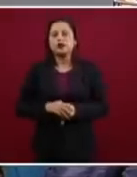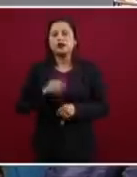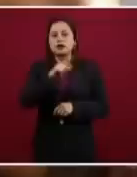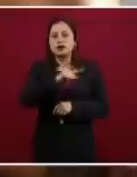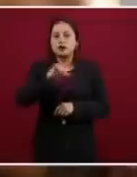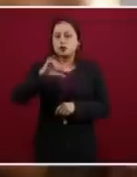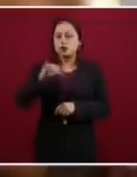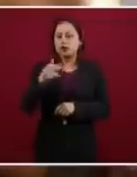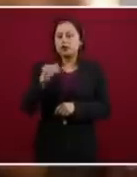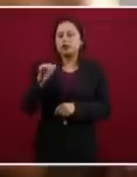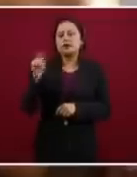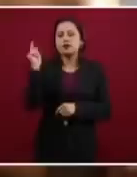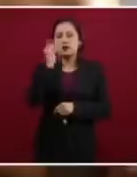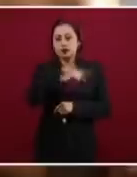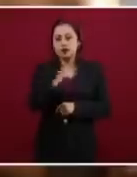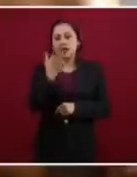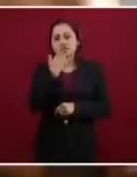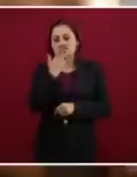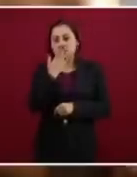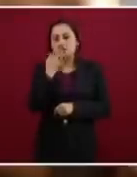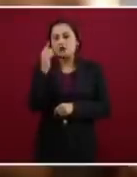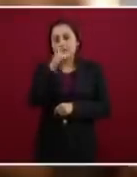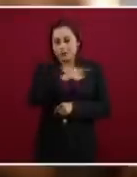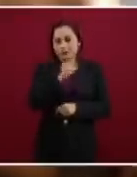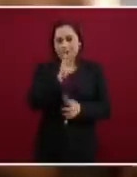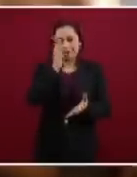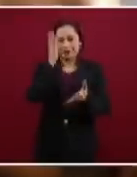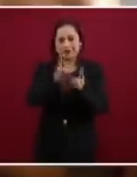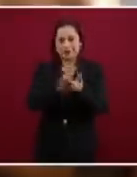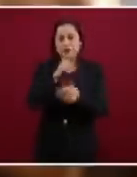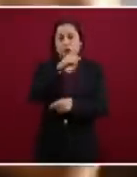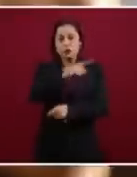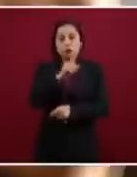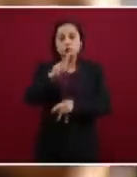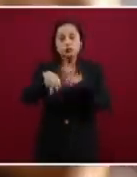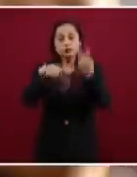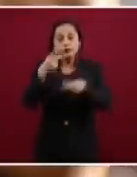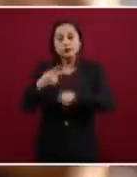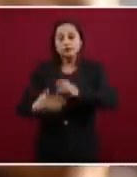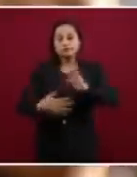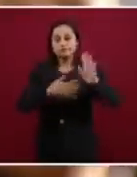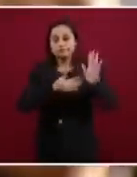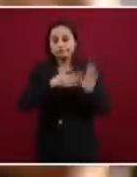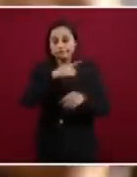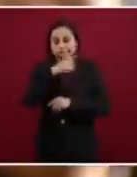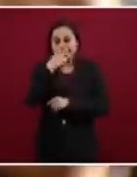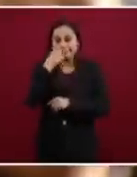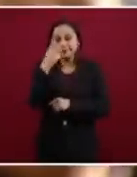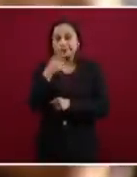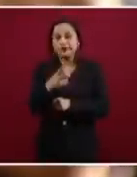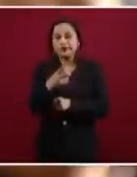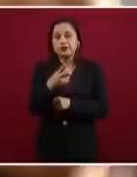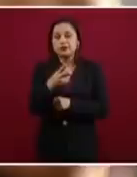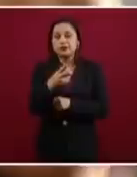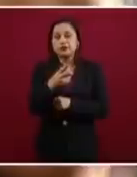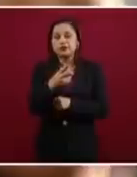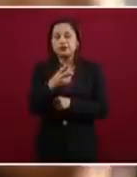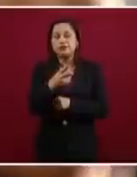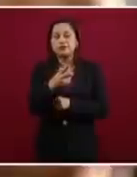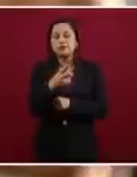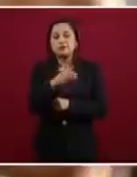sonora y usted les prometió ahora que estuvo ahí y que se trataría se les consultaría